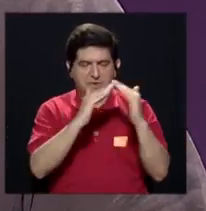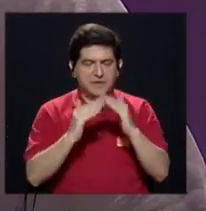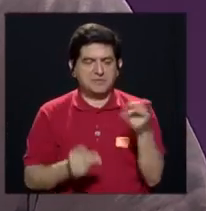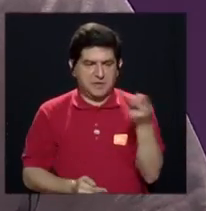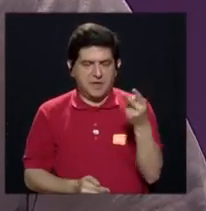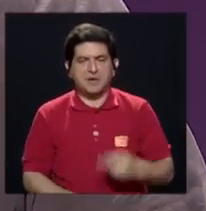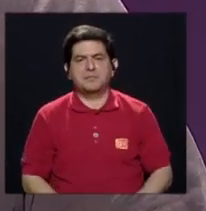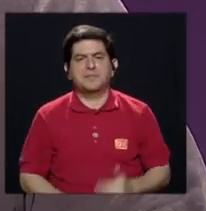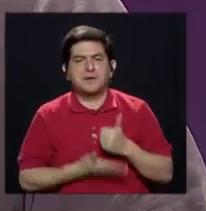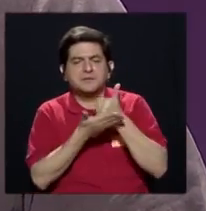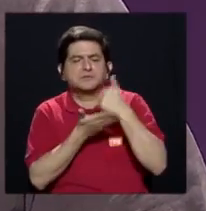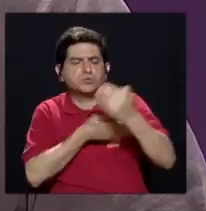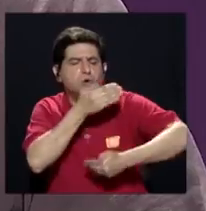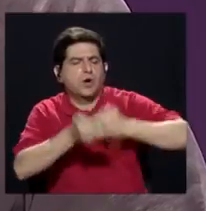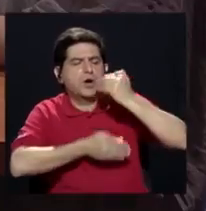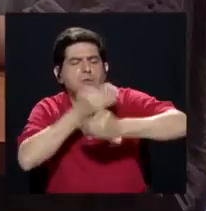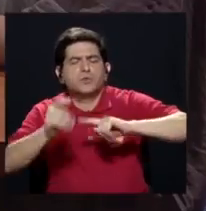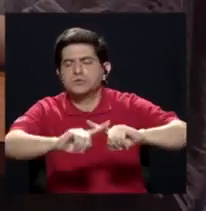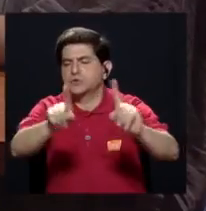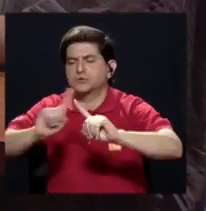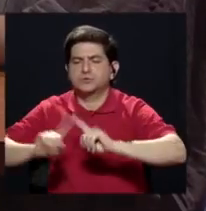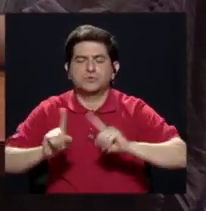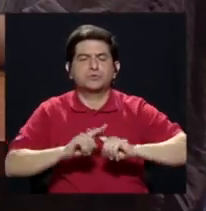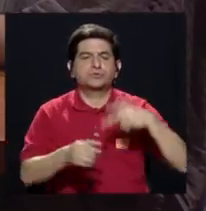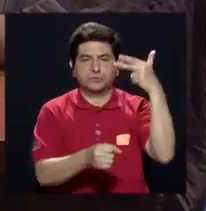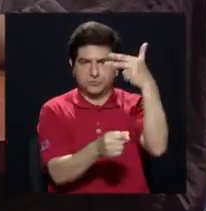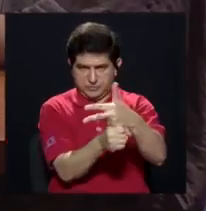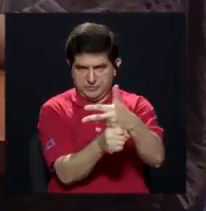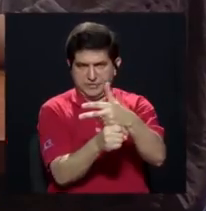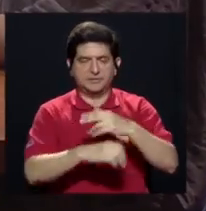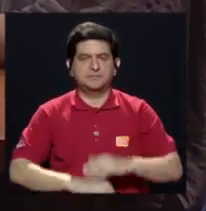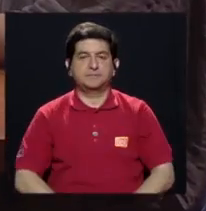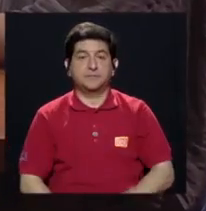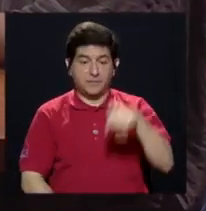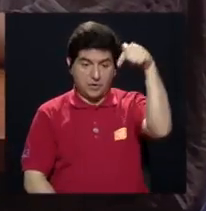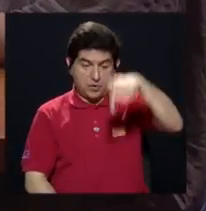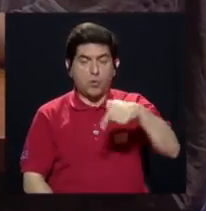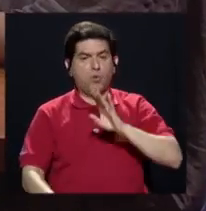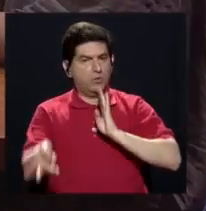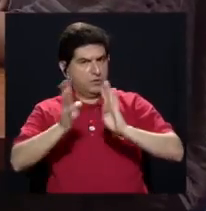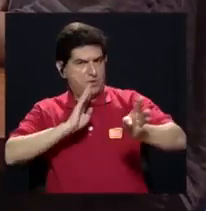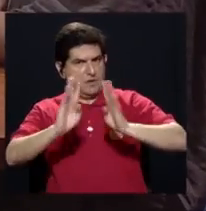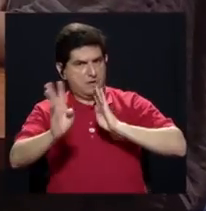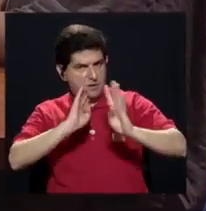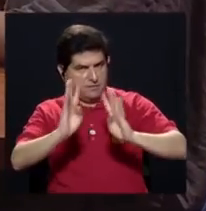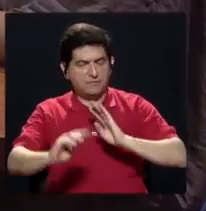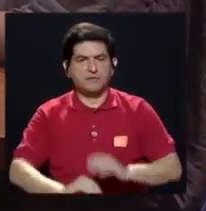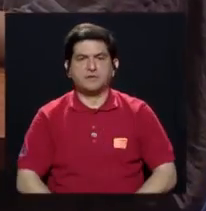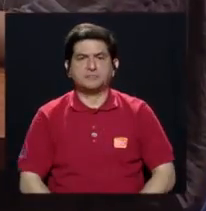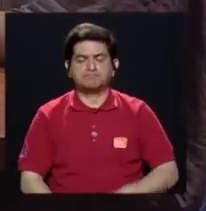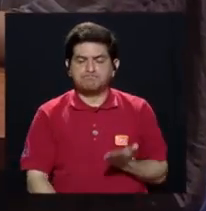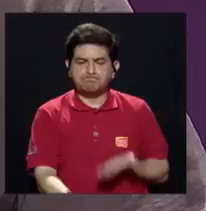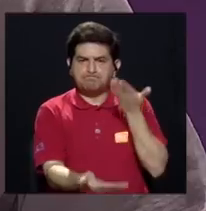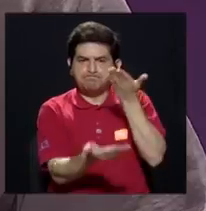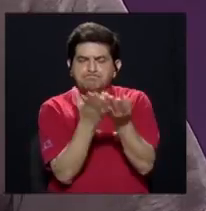aportado al proceso a distintos procesos en Guatemala y Hoy estamos conversando acerca de la propuesta de sanación como